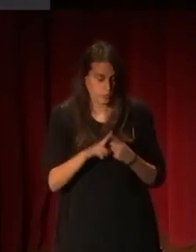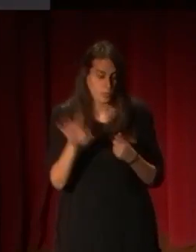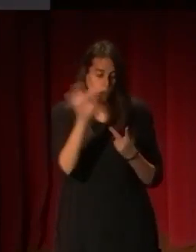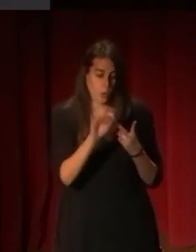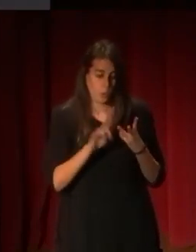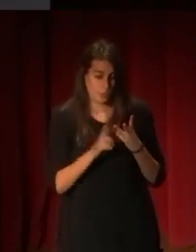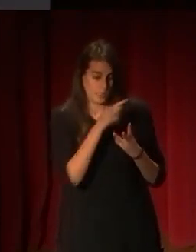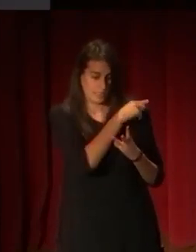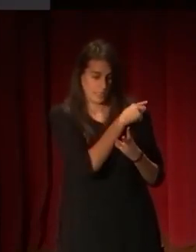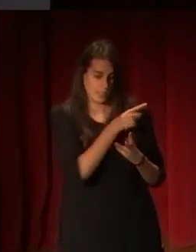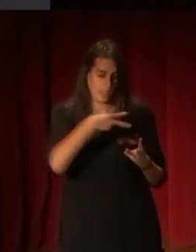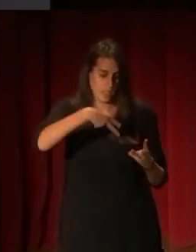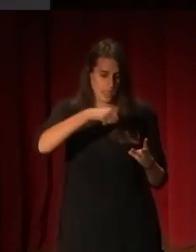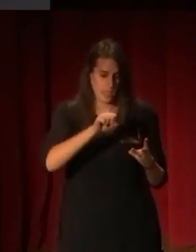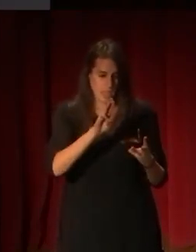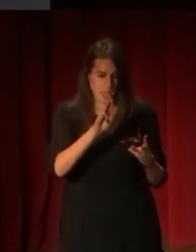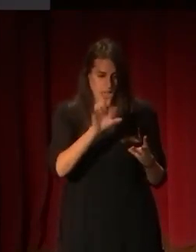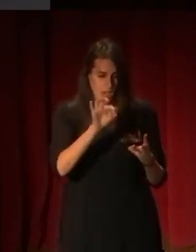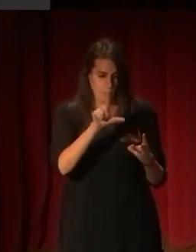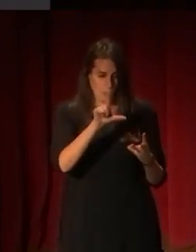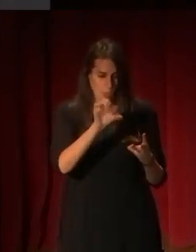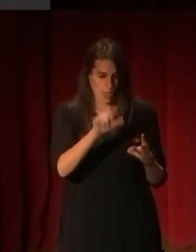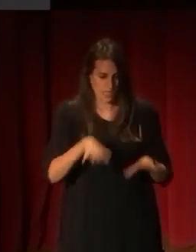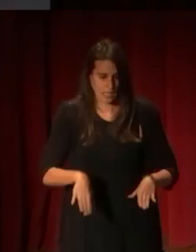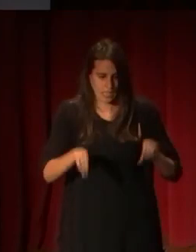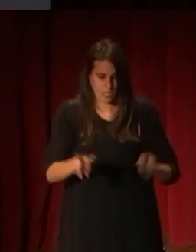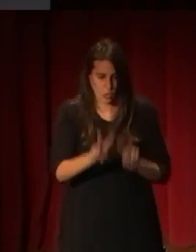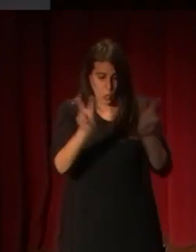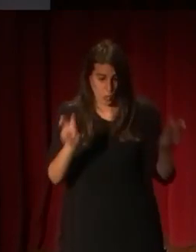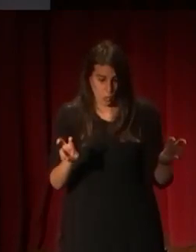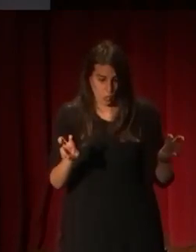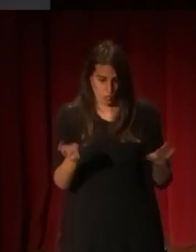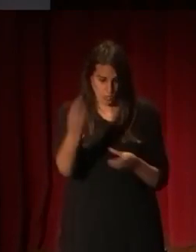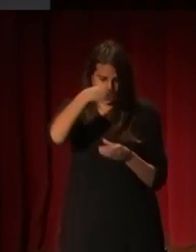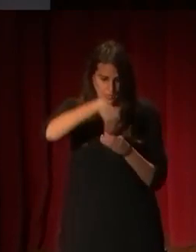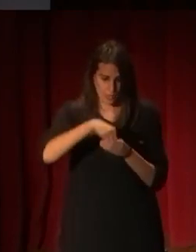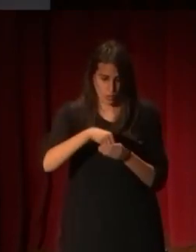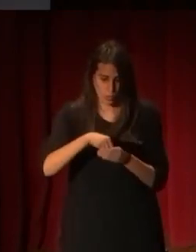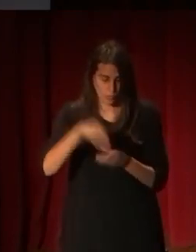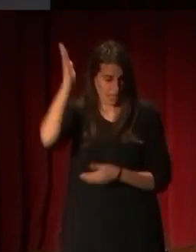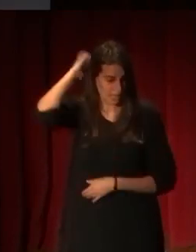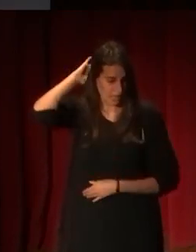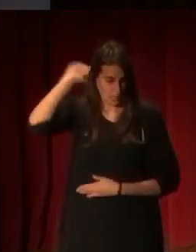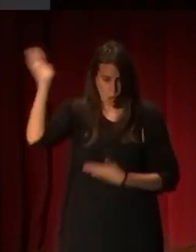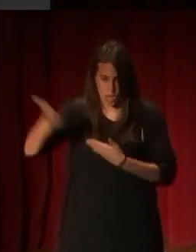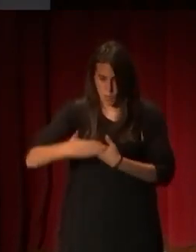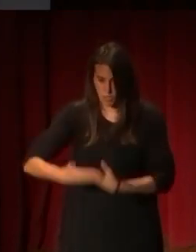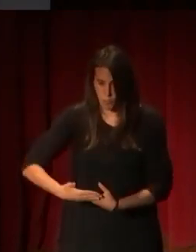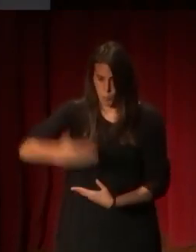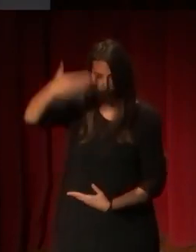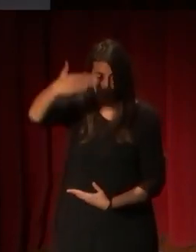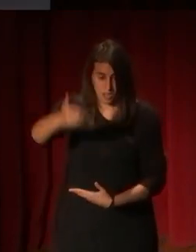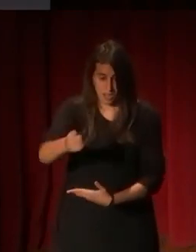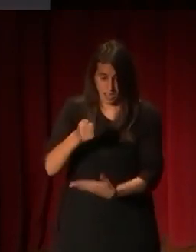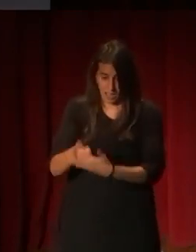este otro que está en nápoles en el castell nuevo en la en el en la parte de atrás de esa puerta monumental de francesco